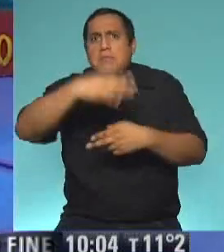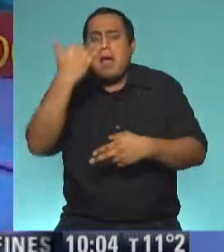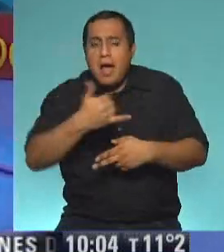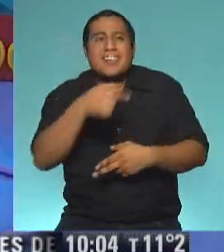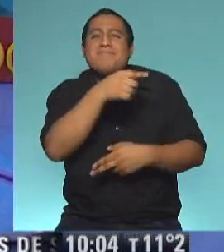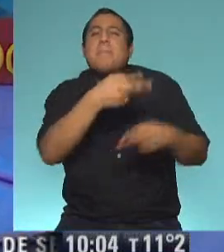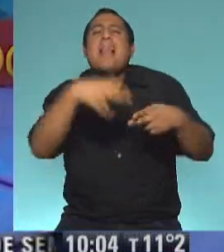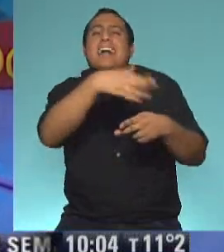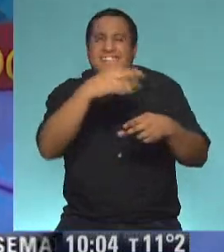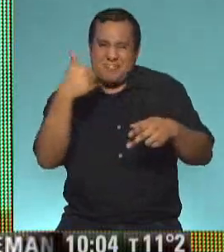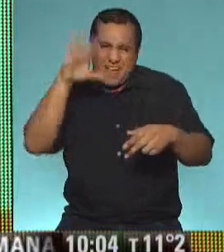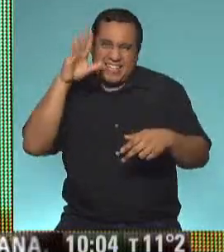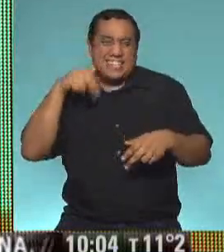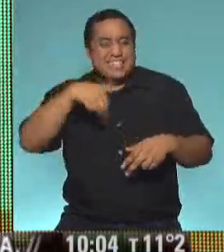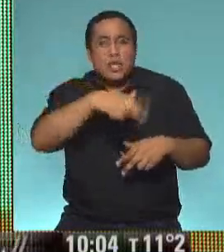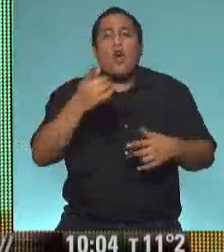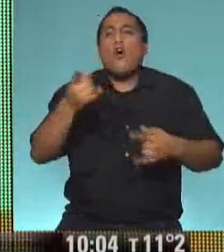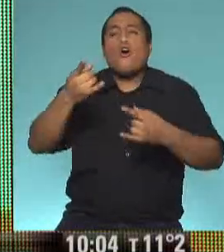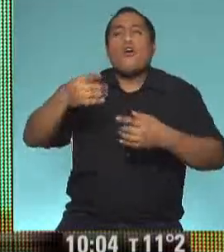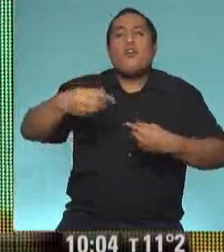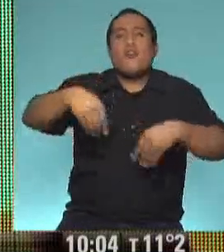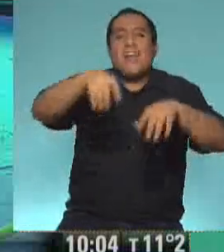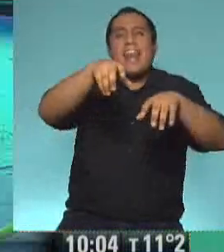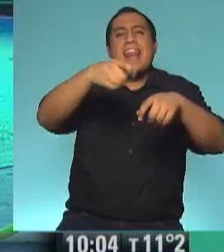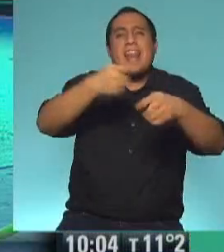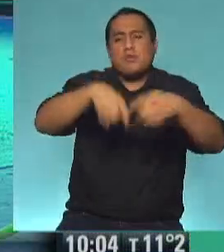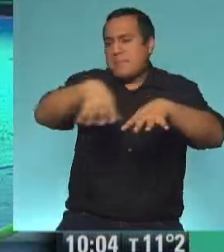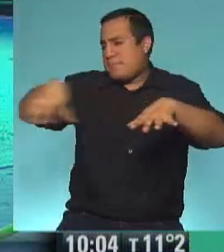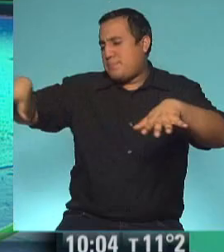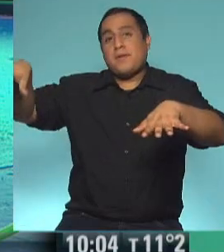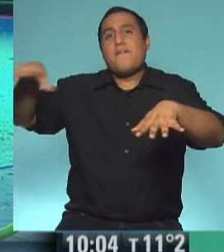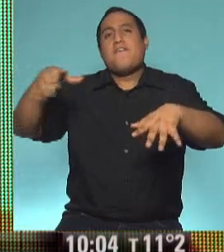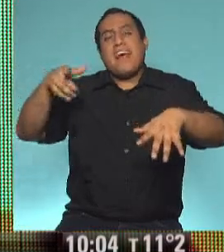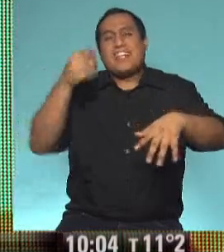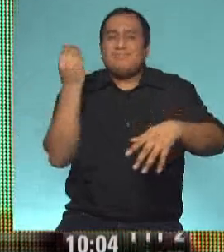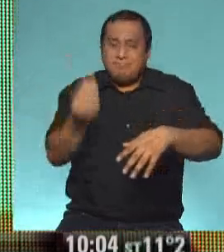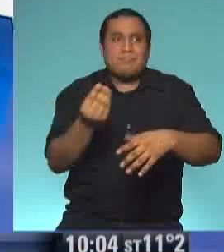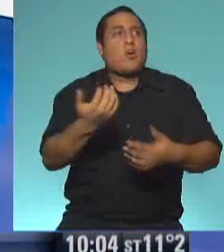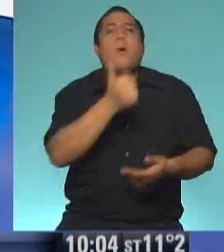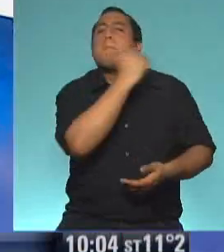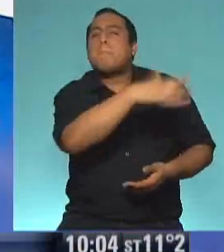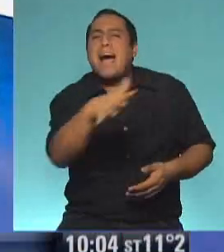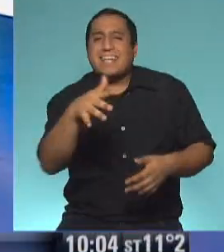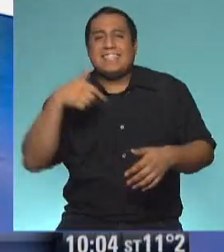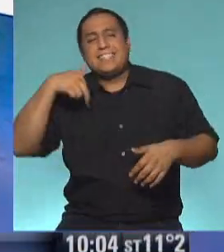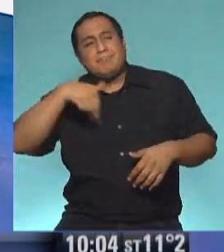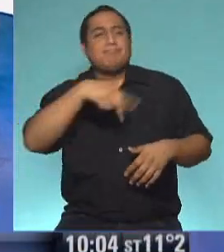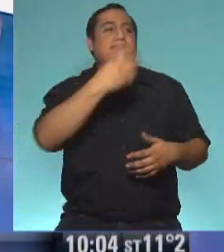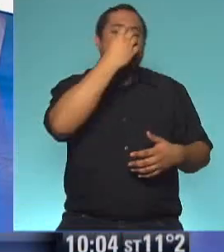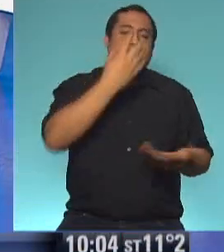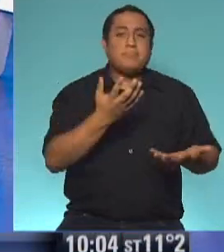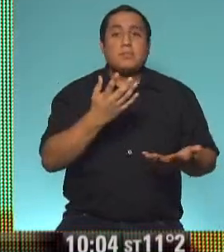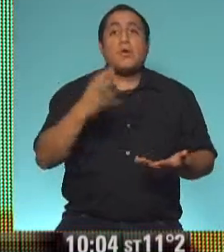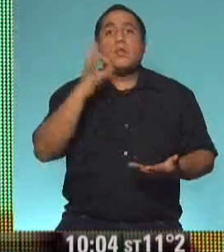las plazas. Sí. En las ferias. Sí. En la costa, en el mar. Sí. Ellos trabajan también, los vemos mucho, en